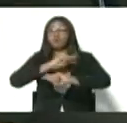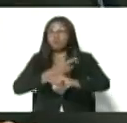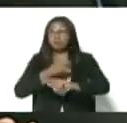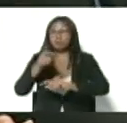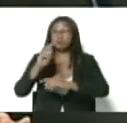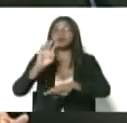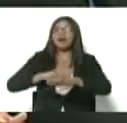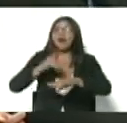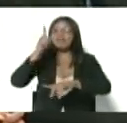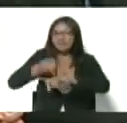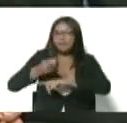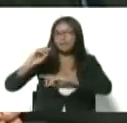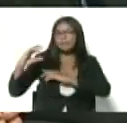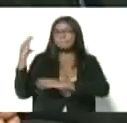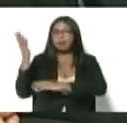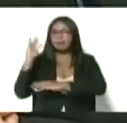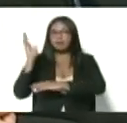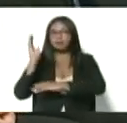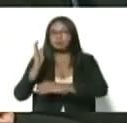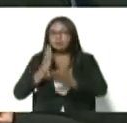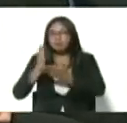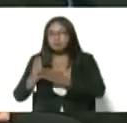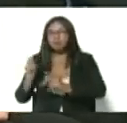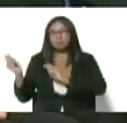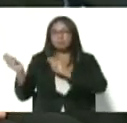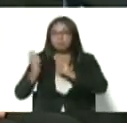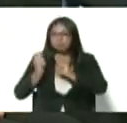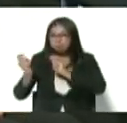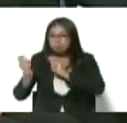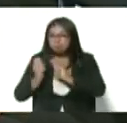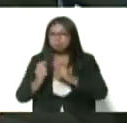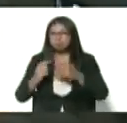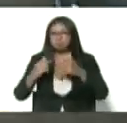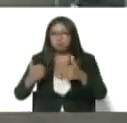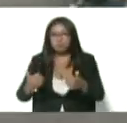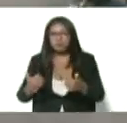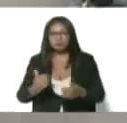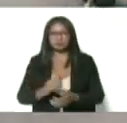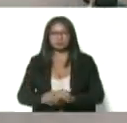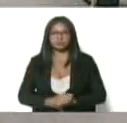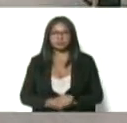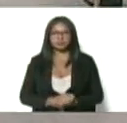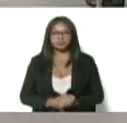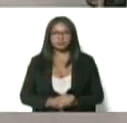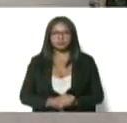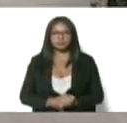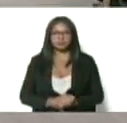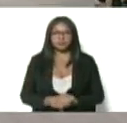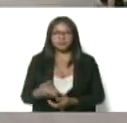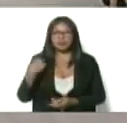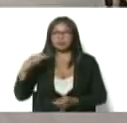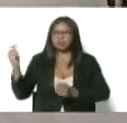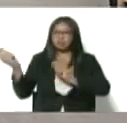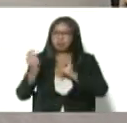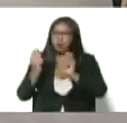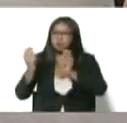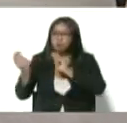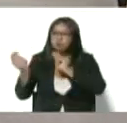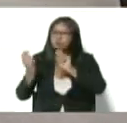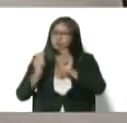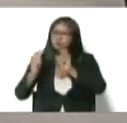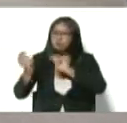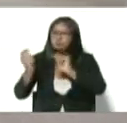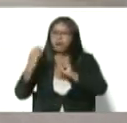parlamento para hablar para tener el contradictor dialéctico